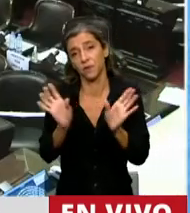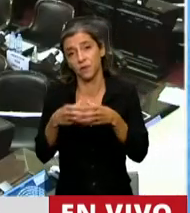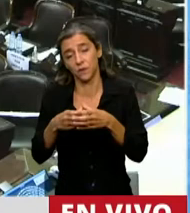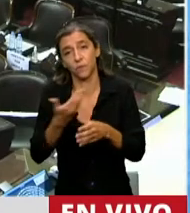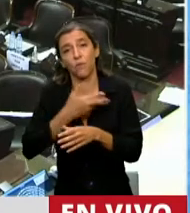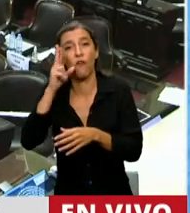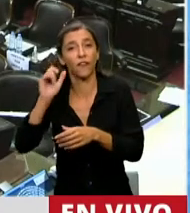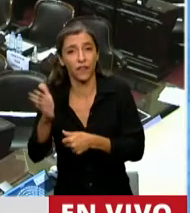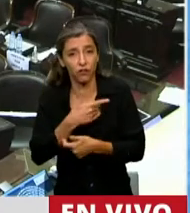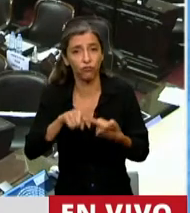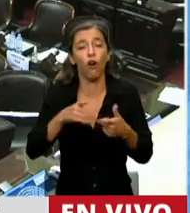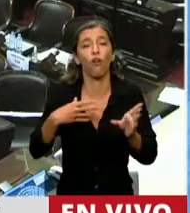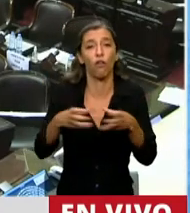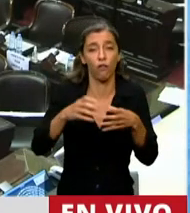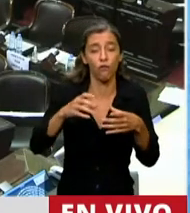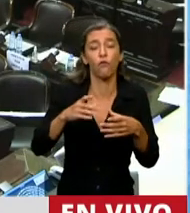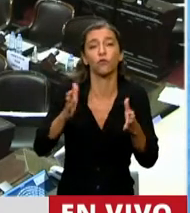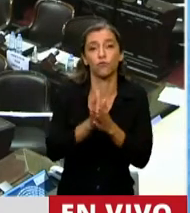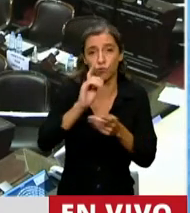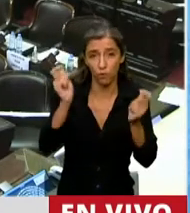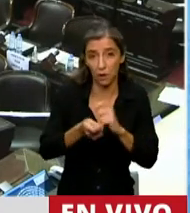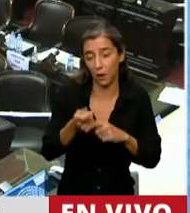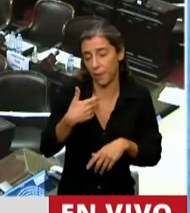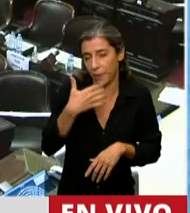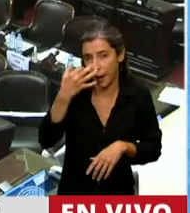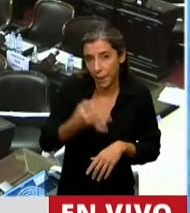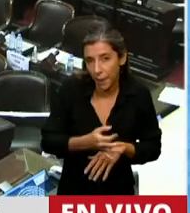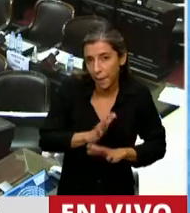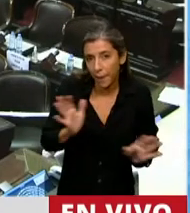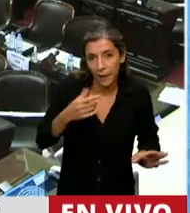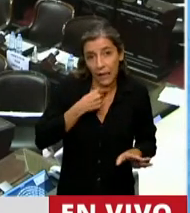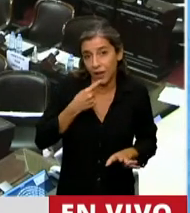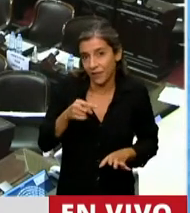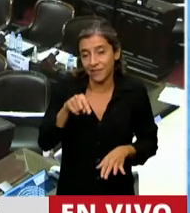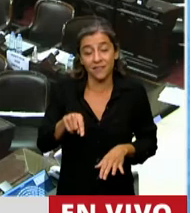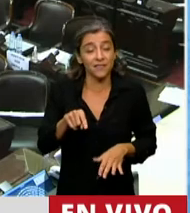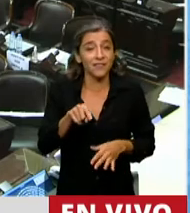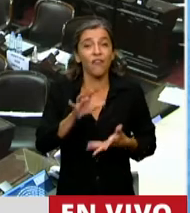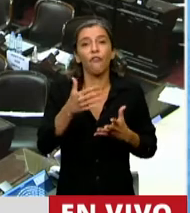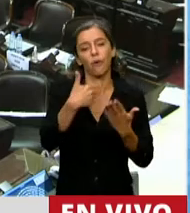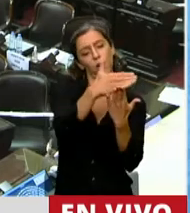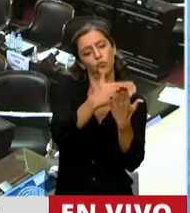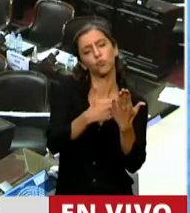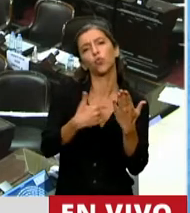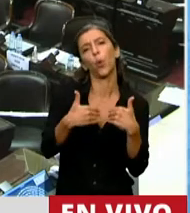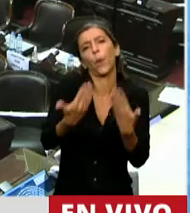juntos por el cambio. Ahora, quiero señalar de que estos nuevos beneficios